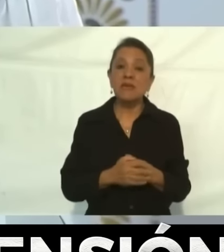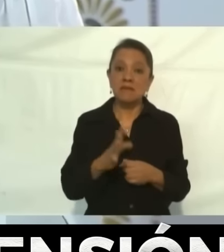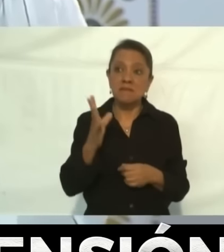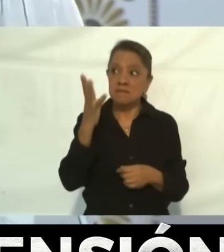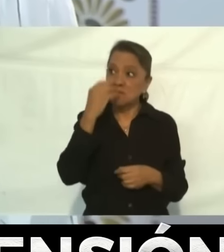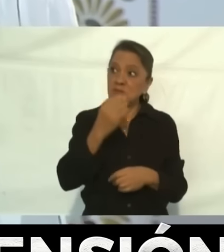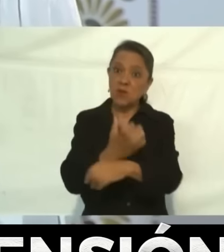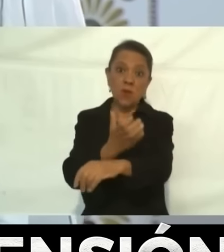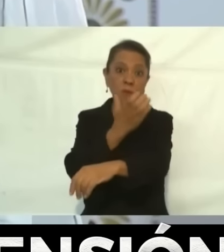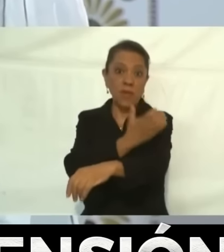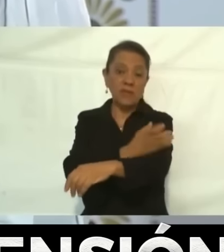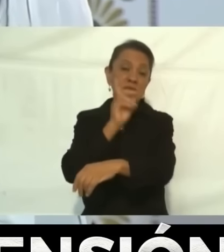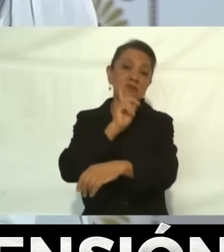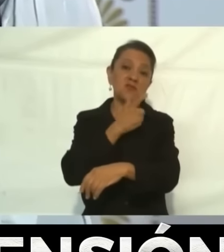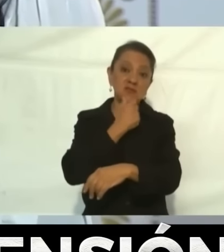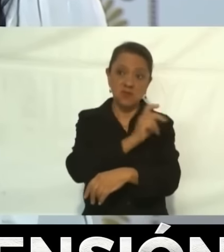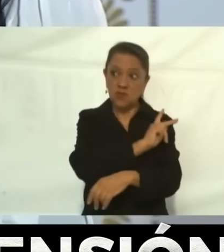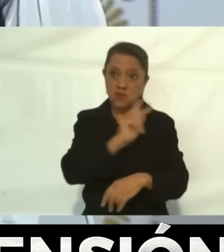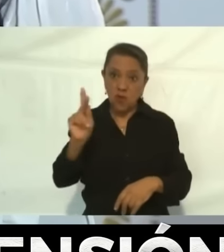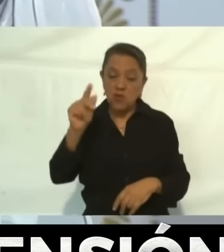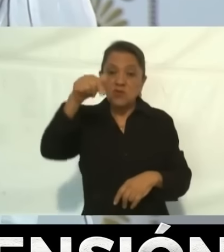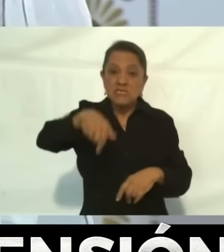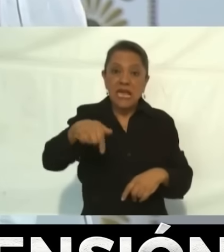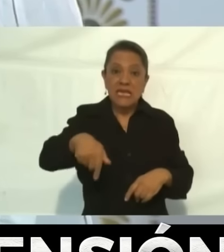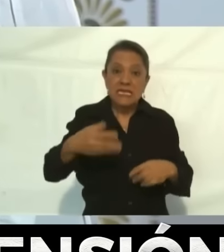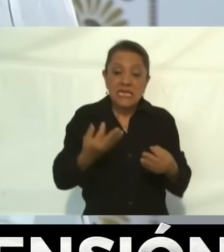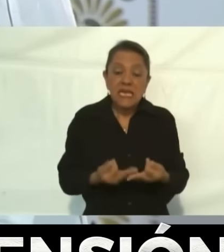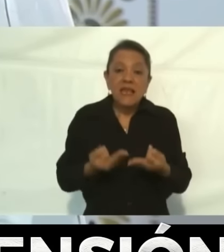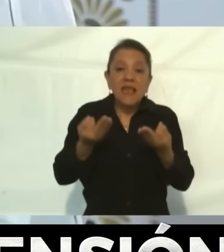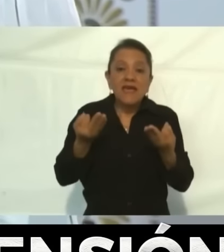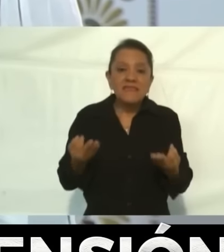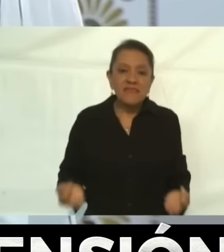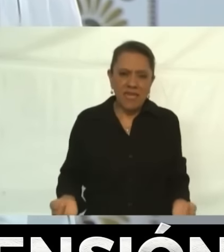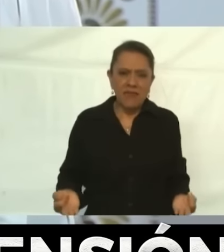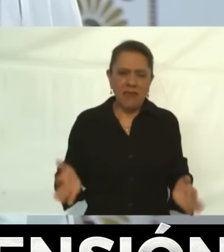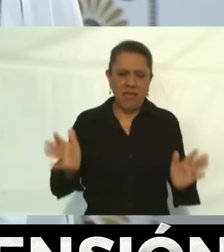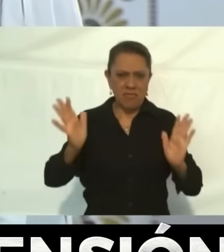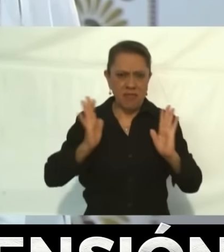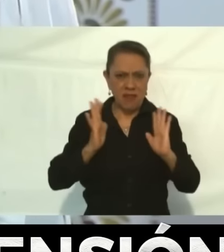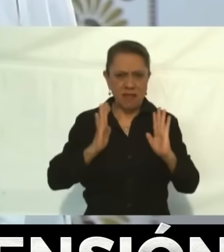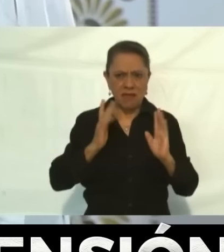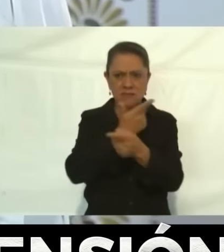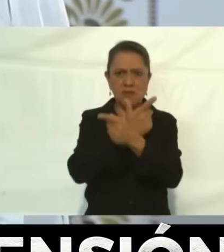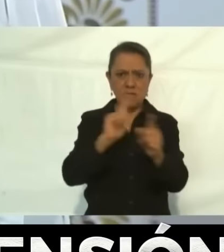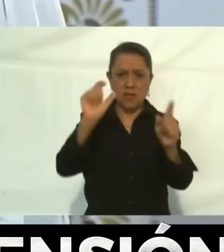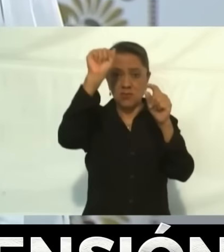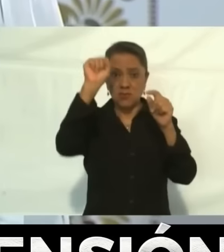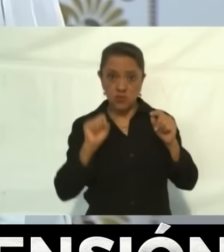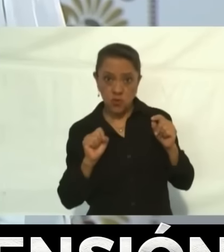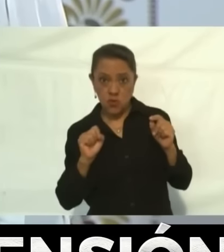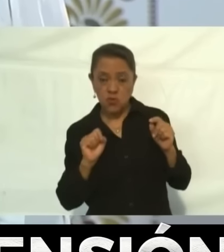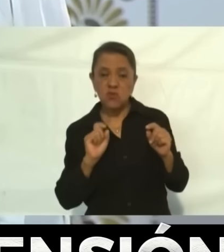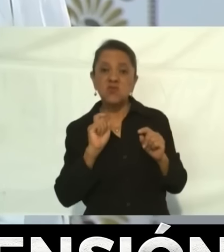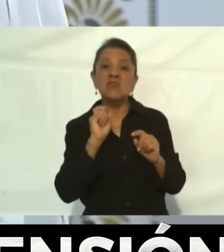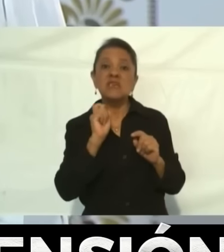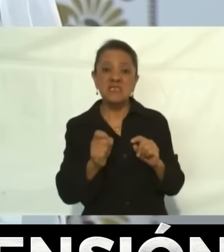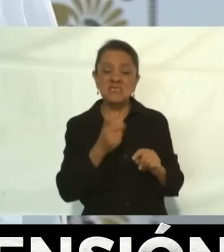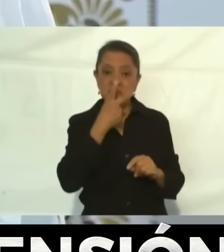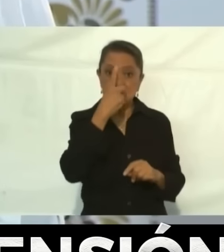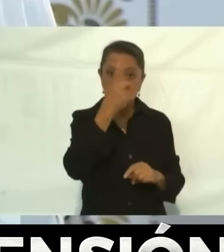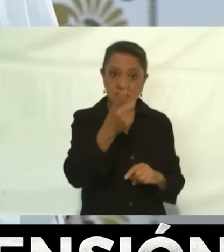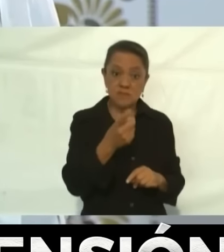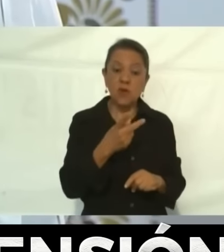aquí en la tierra del Ejército Libertador del Sur, les decimos que el segundo piso de la